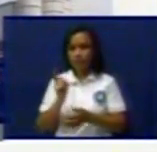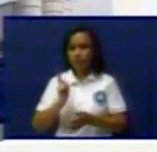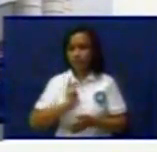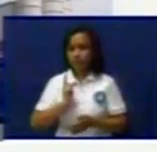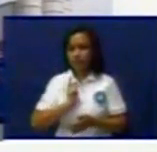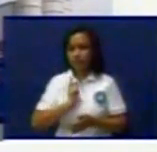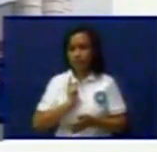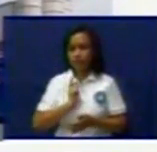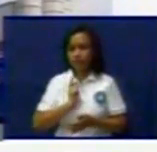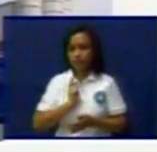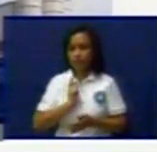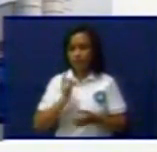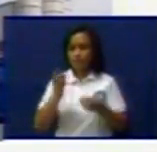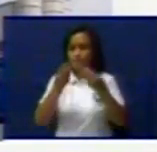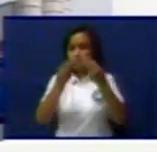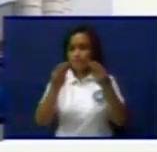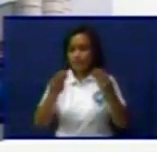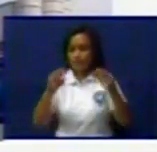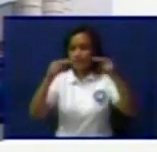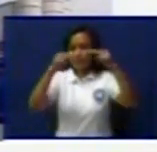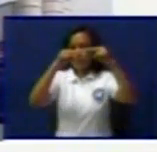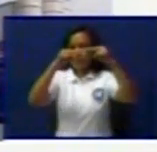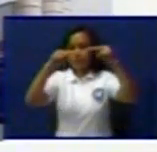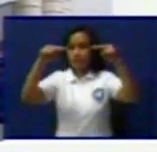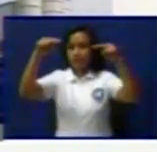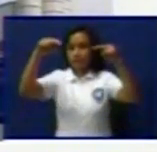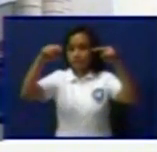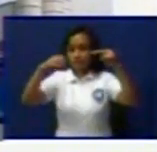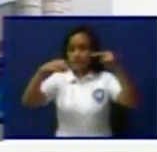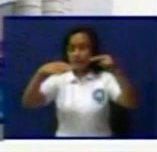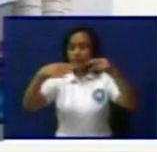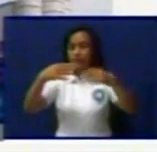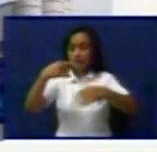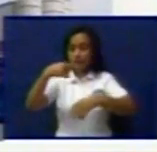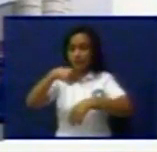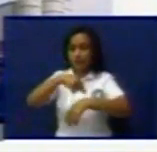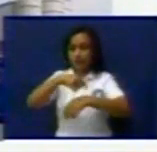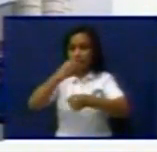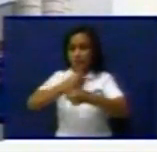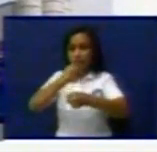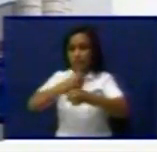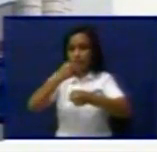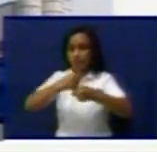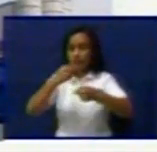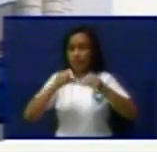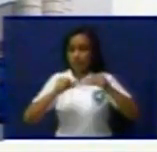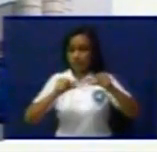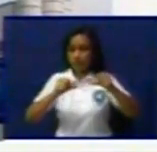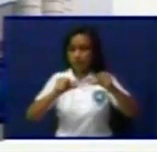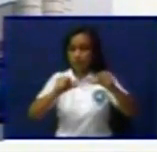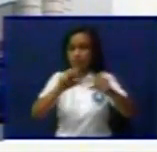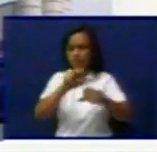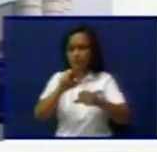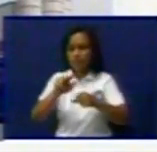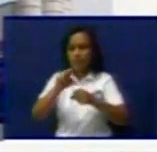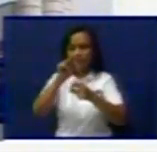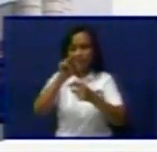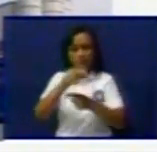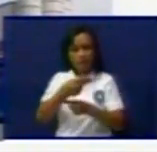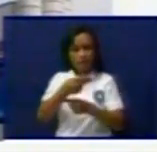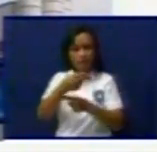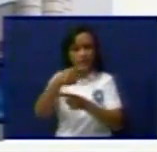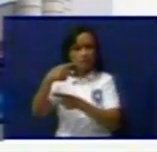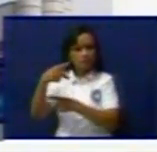el suministro de materias y energía durante la ejecución del proyecto y la operación del mismo. HKND